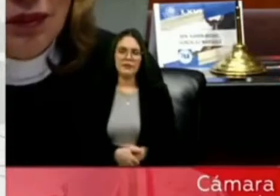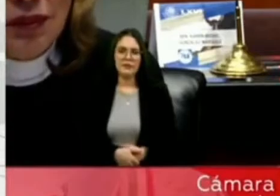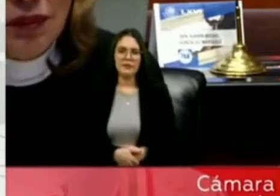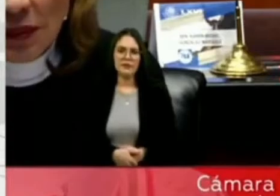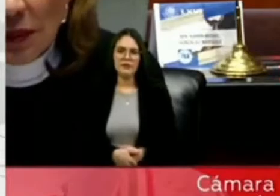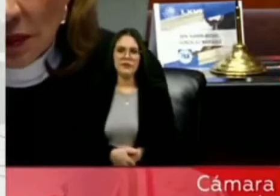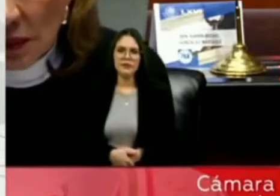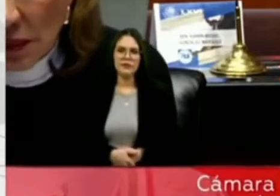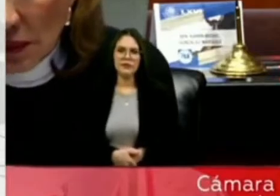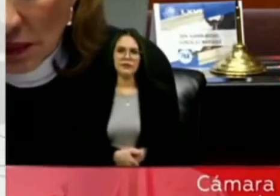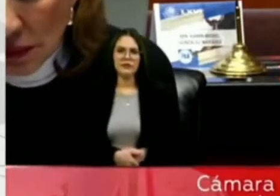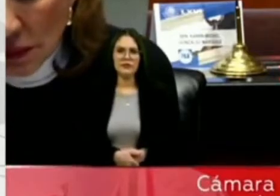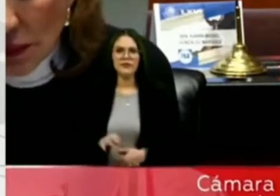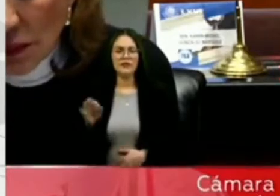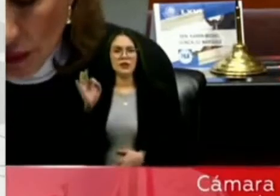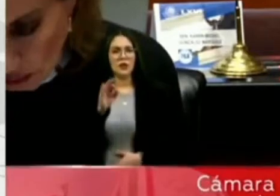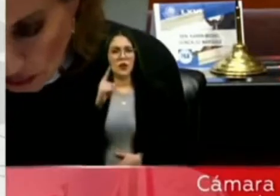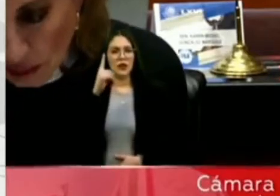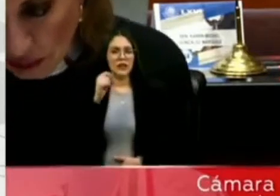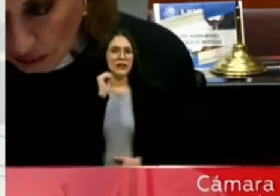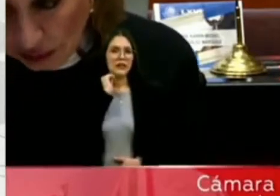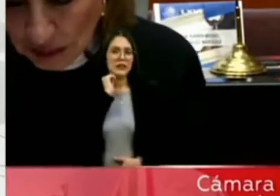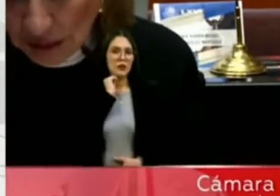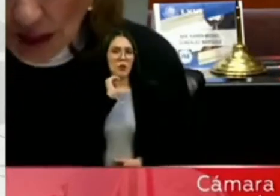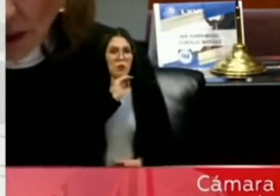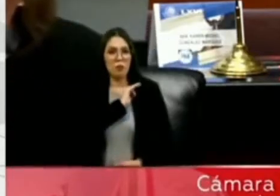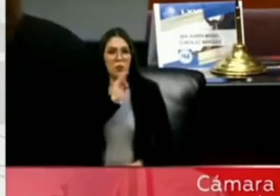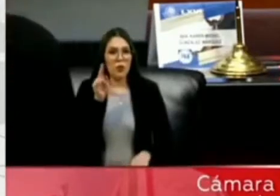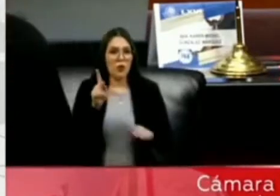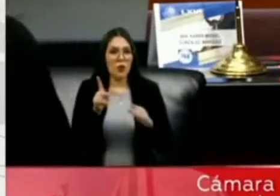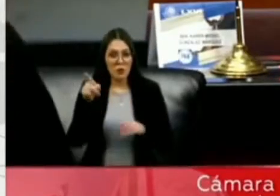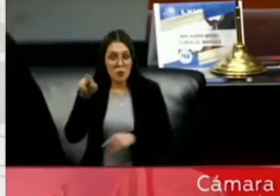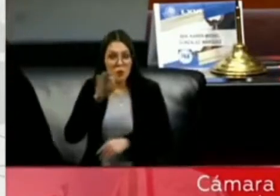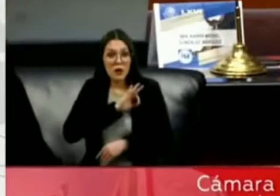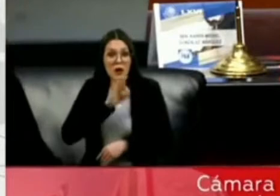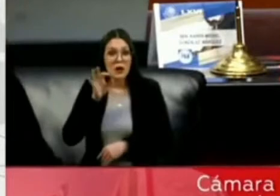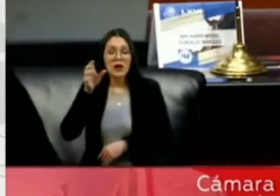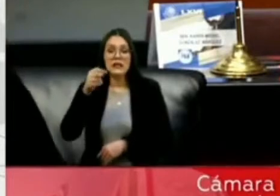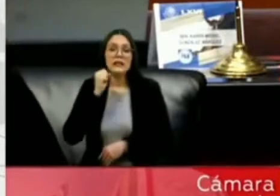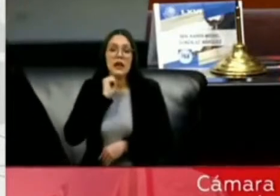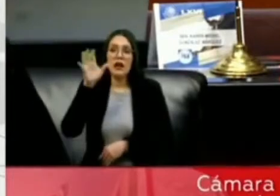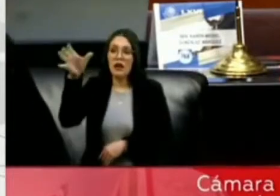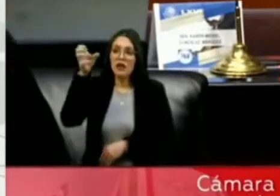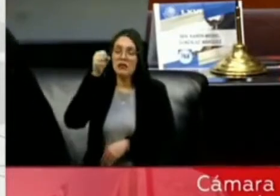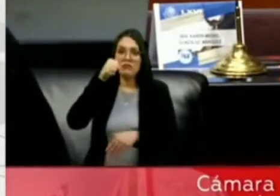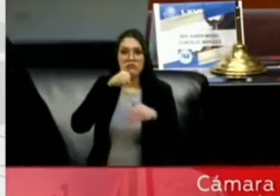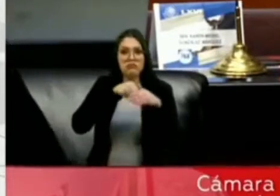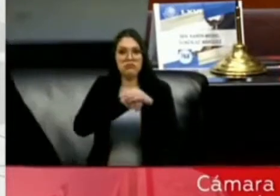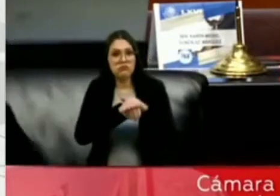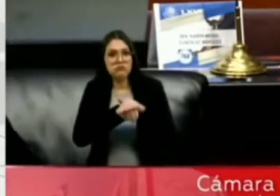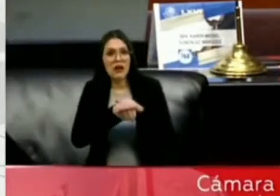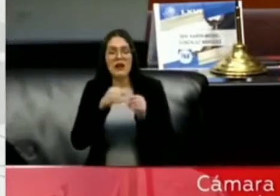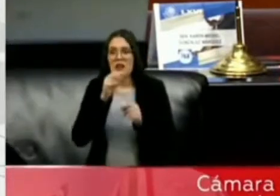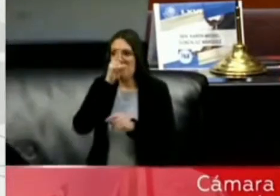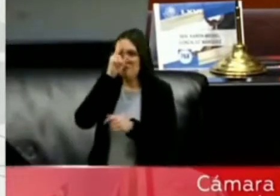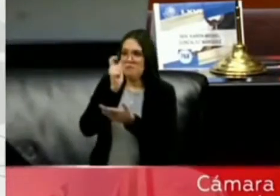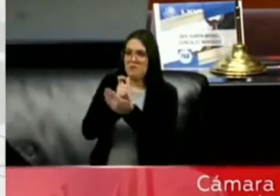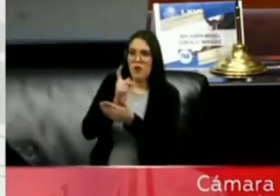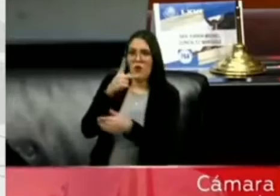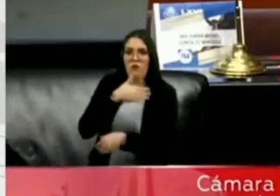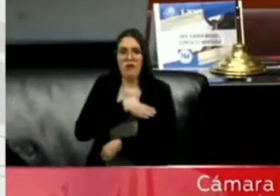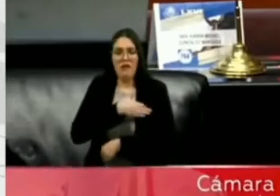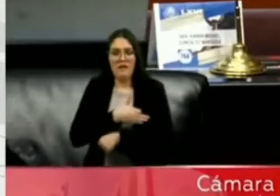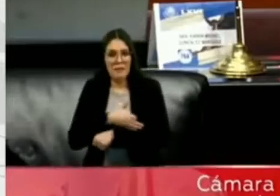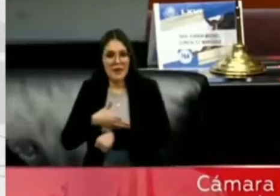ser reconvenido, retenido, amedrentando a su familia, a sus